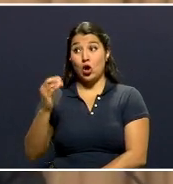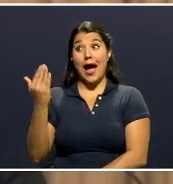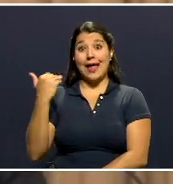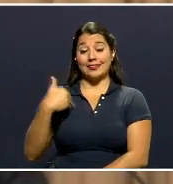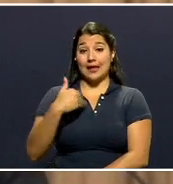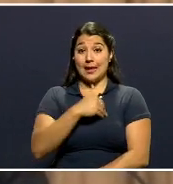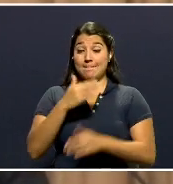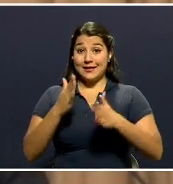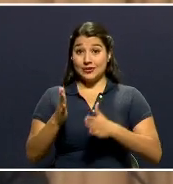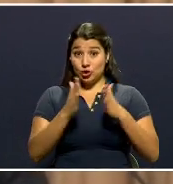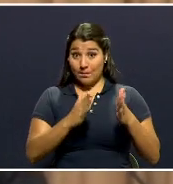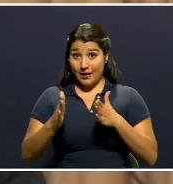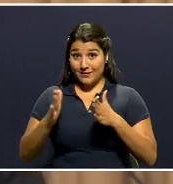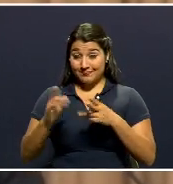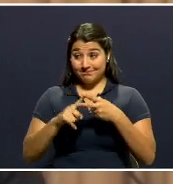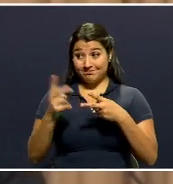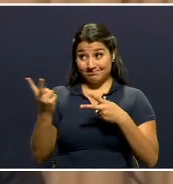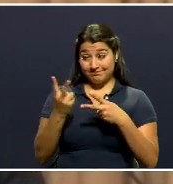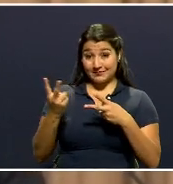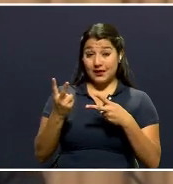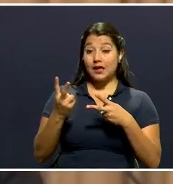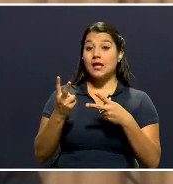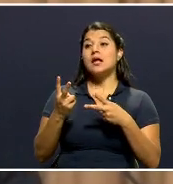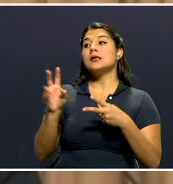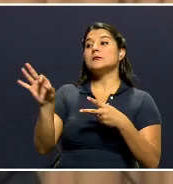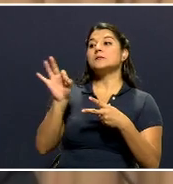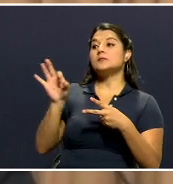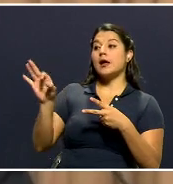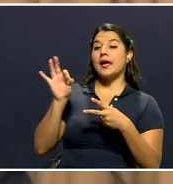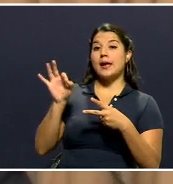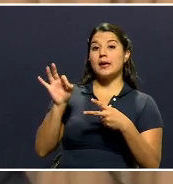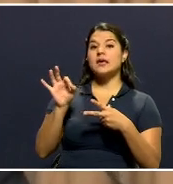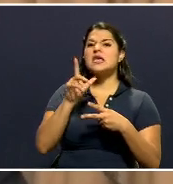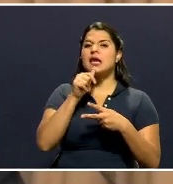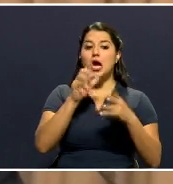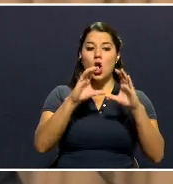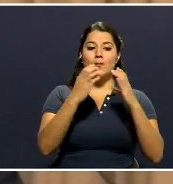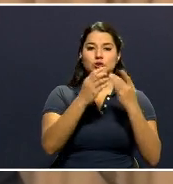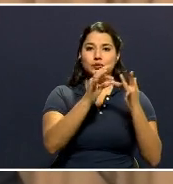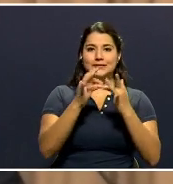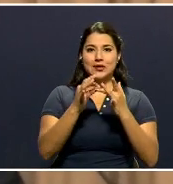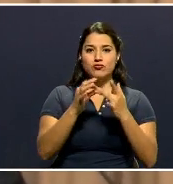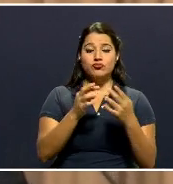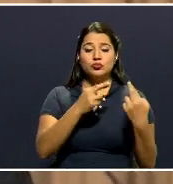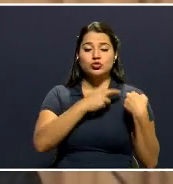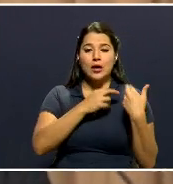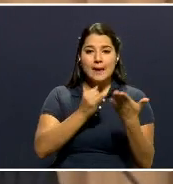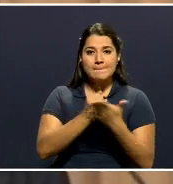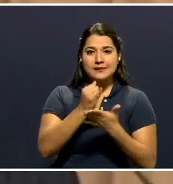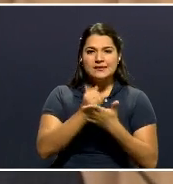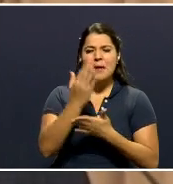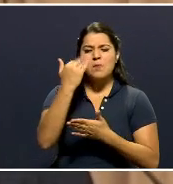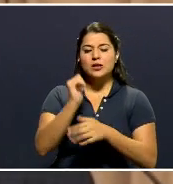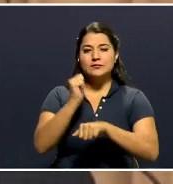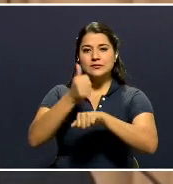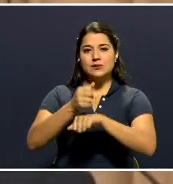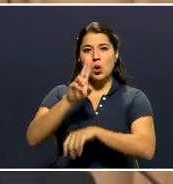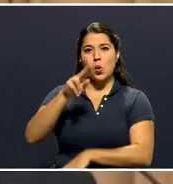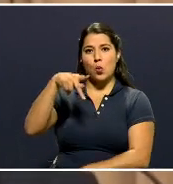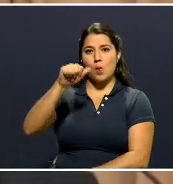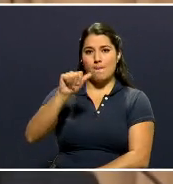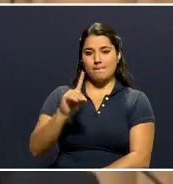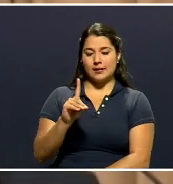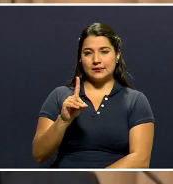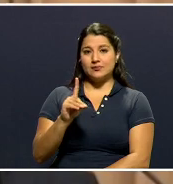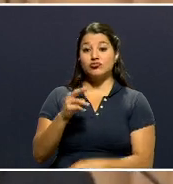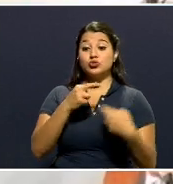también, han sido los primeros en comparecer en la comisión especial que estudia la creación de la unidad presidencial de